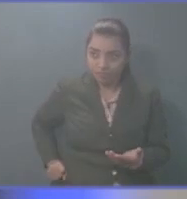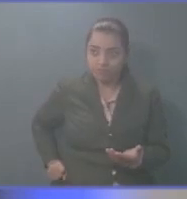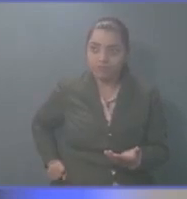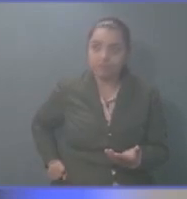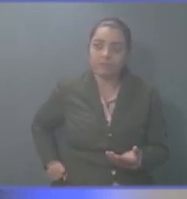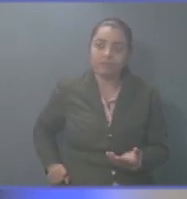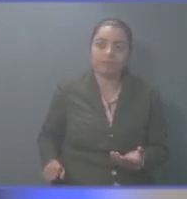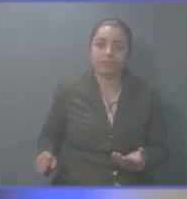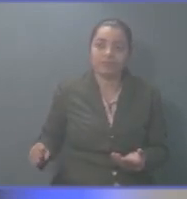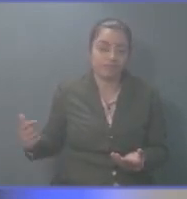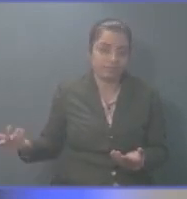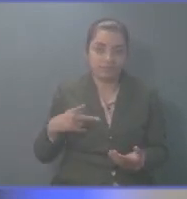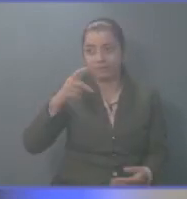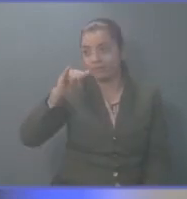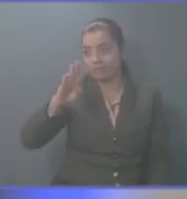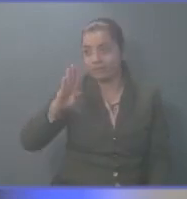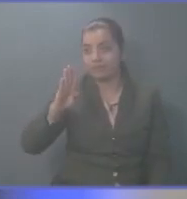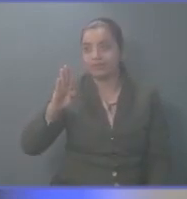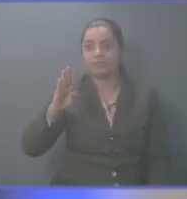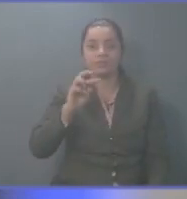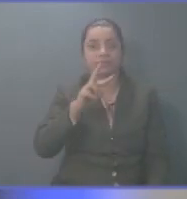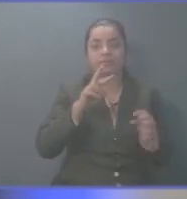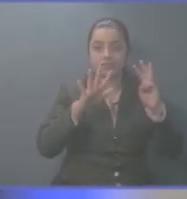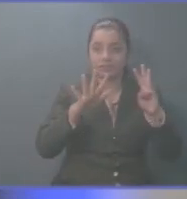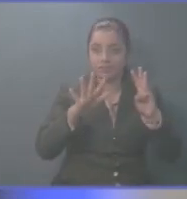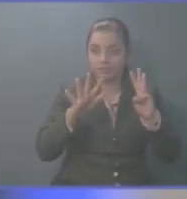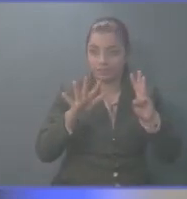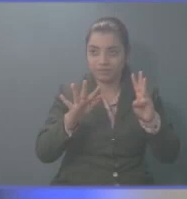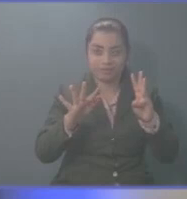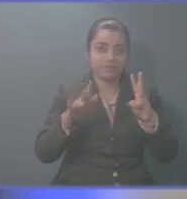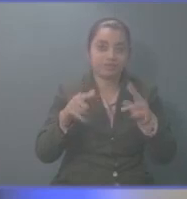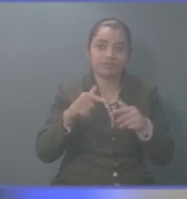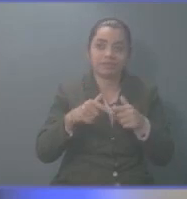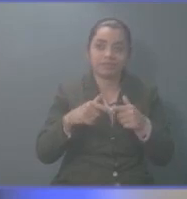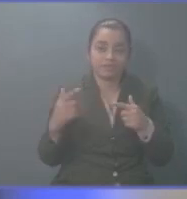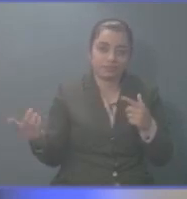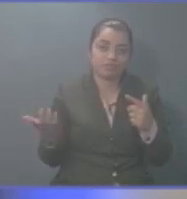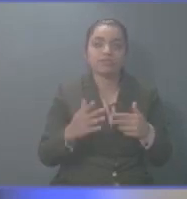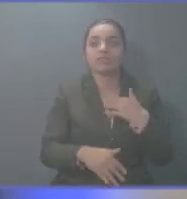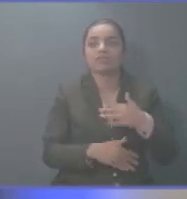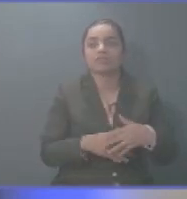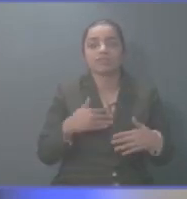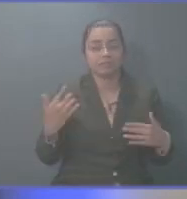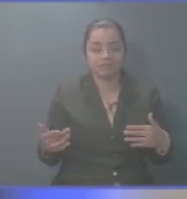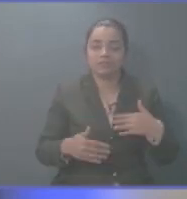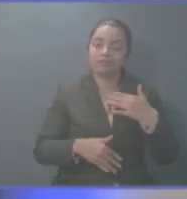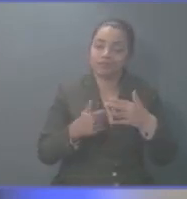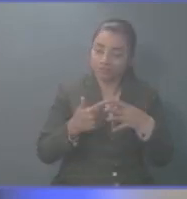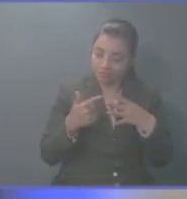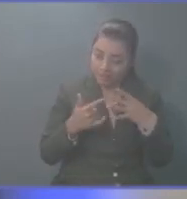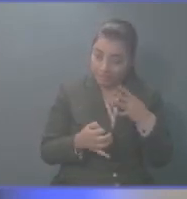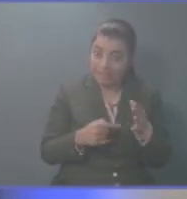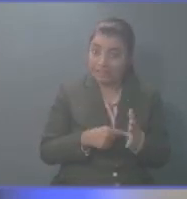dinero efectivo del PIB en relación a 28 centavos. Entonces, ¿qué podés hacer con eso? Hacían una conversión del nivel de